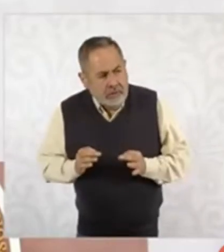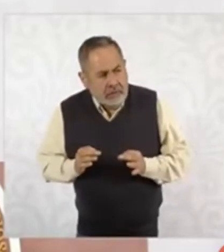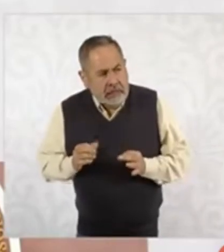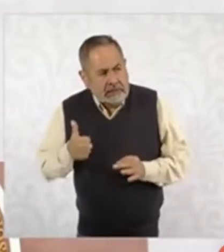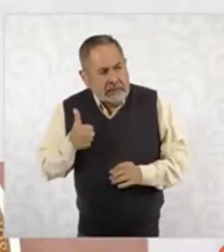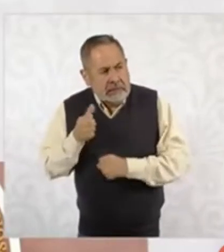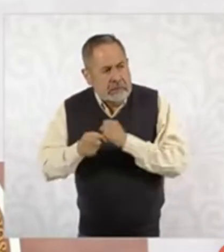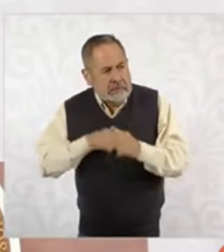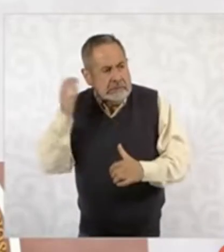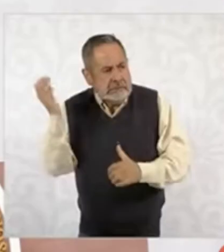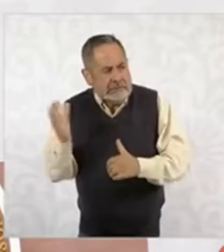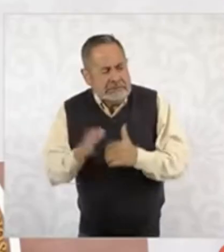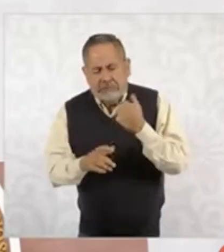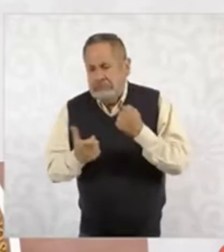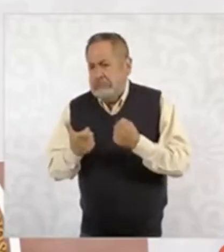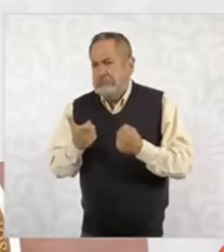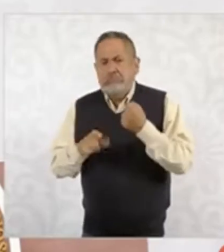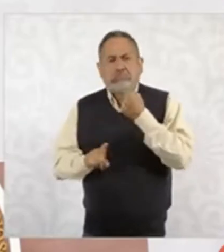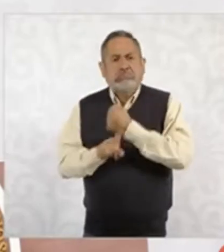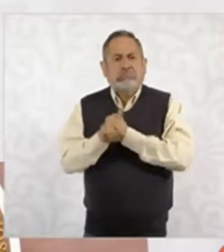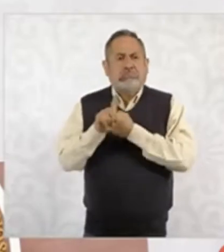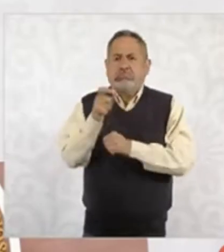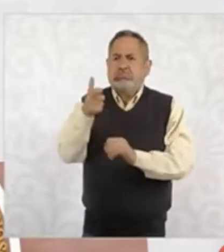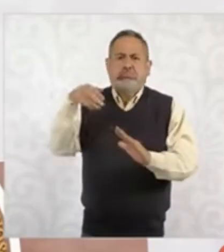sexenio y viene una crisis económica tremenda.